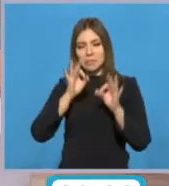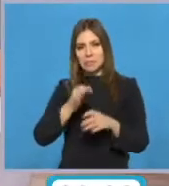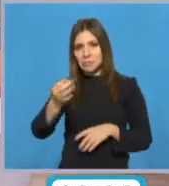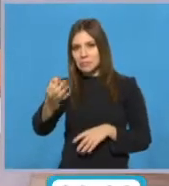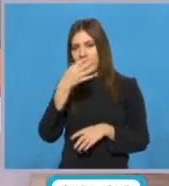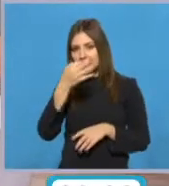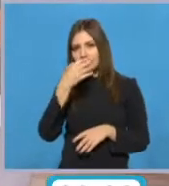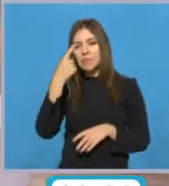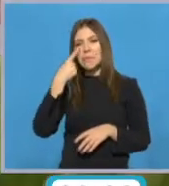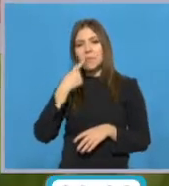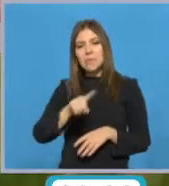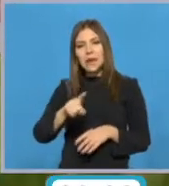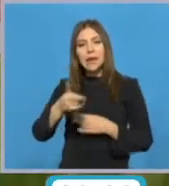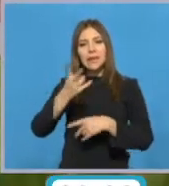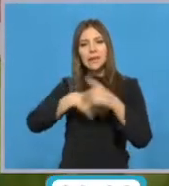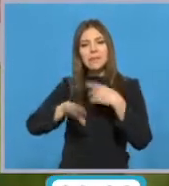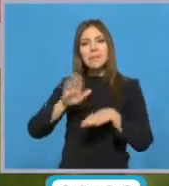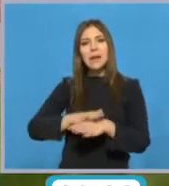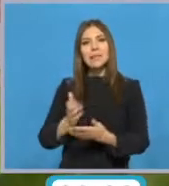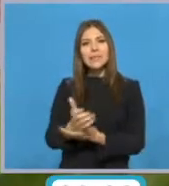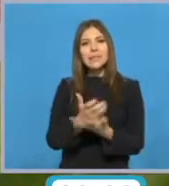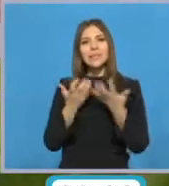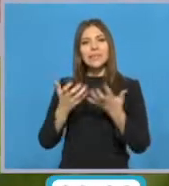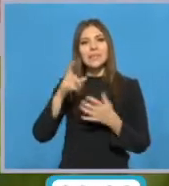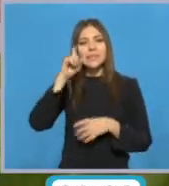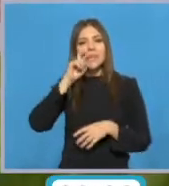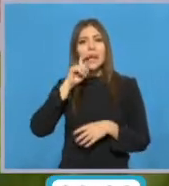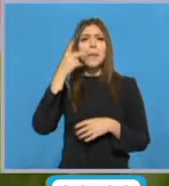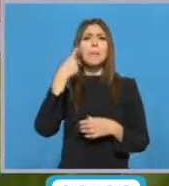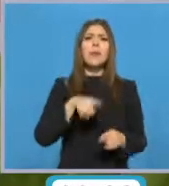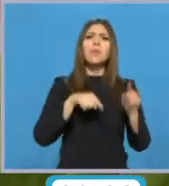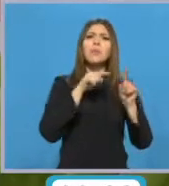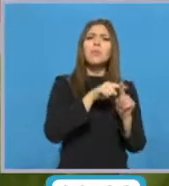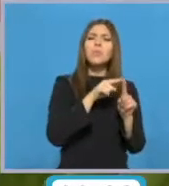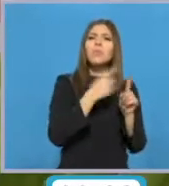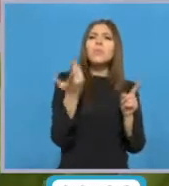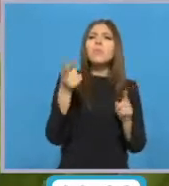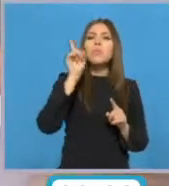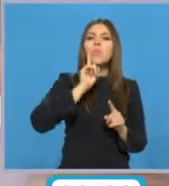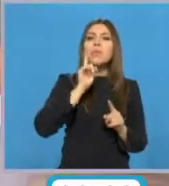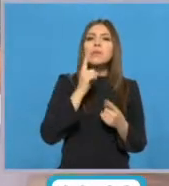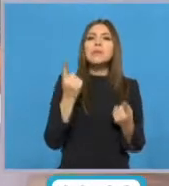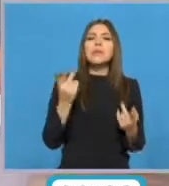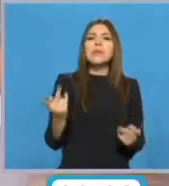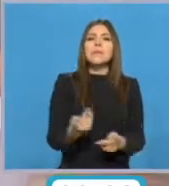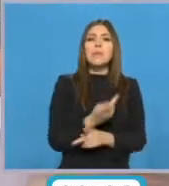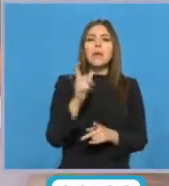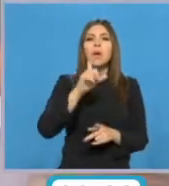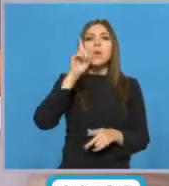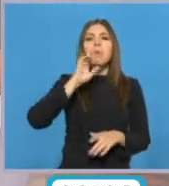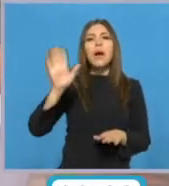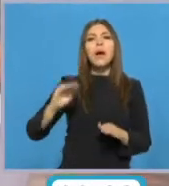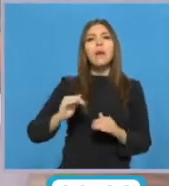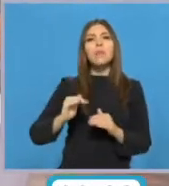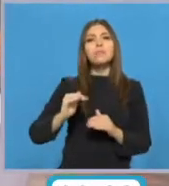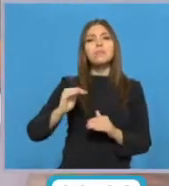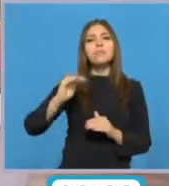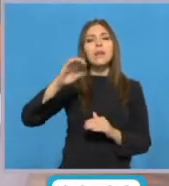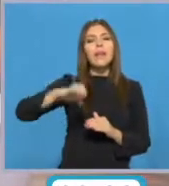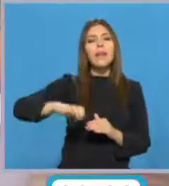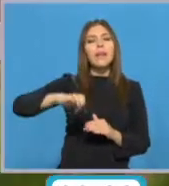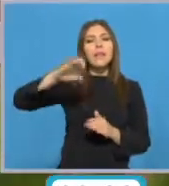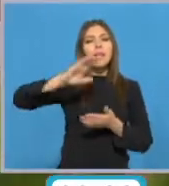pero el proceso de estimulación entre hombres y mujeres es tan diferente. ¿Qué pasa con la mujer Claro. adulta mayor? ¿Cómo Pues- se puede ella